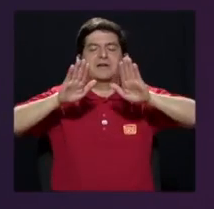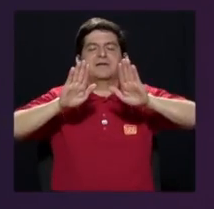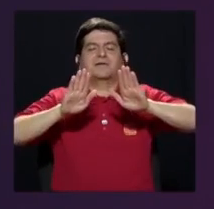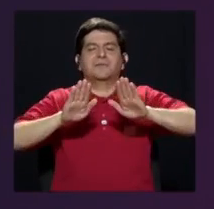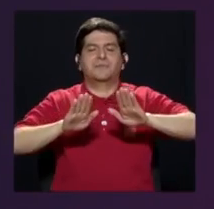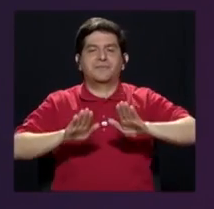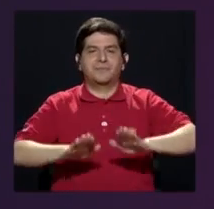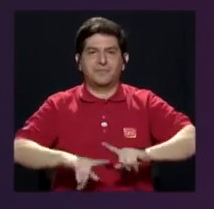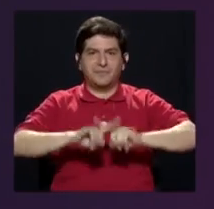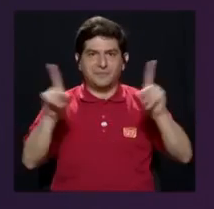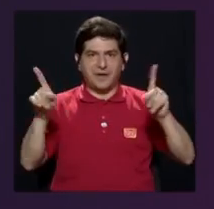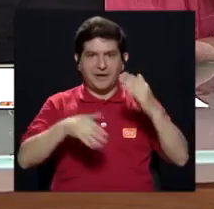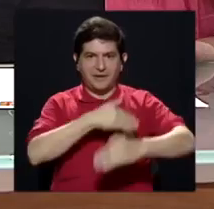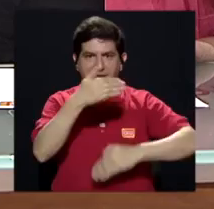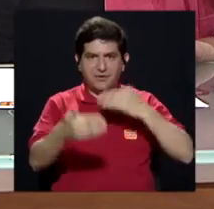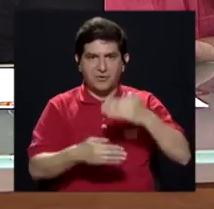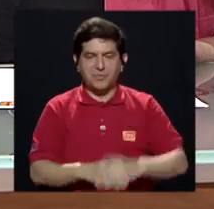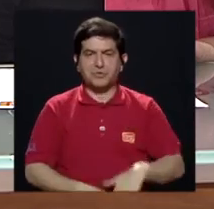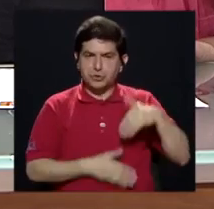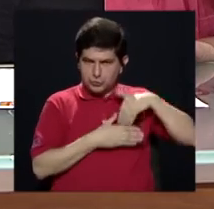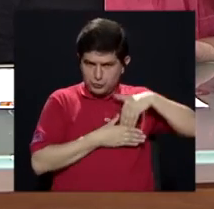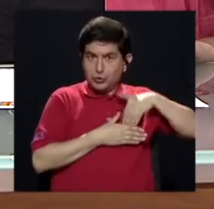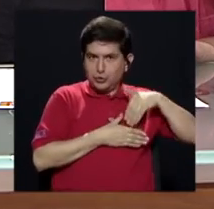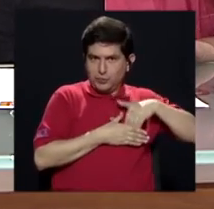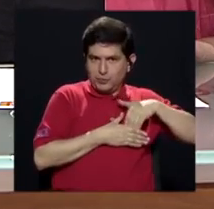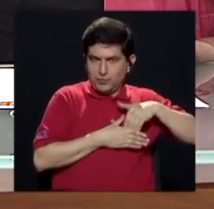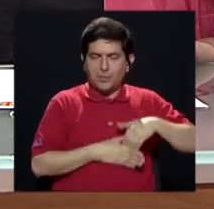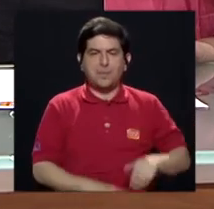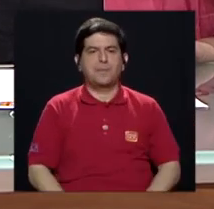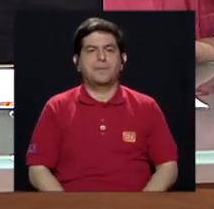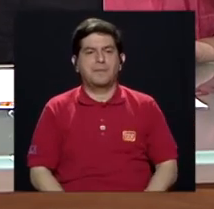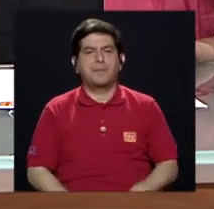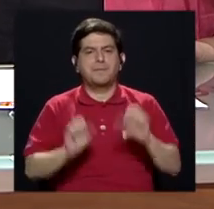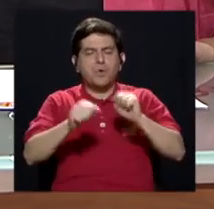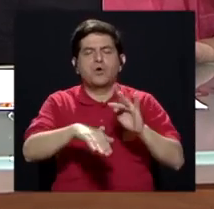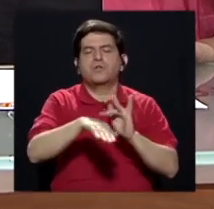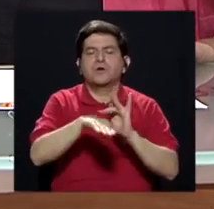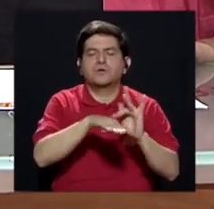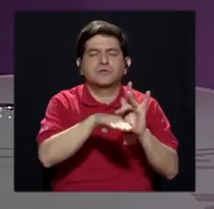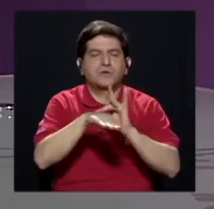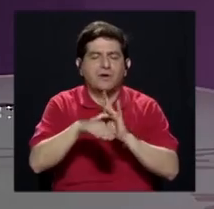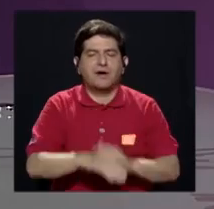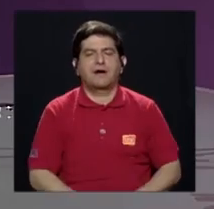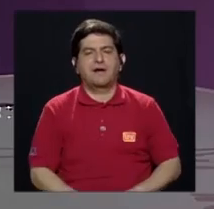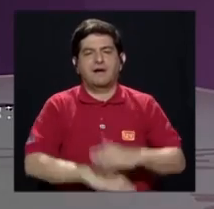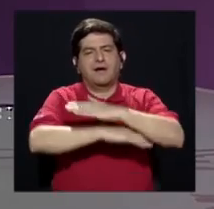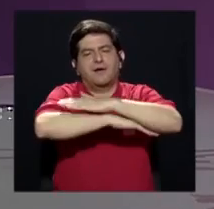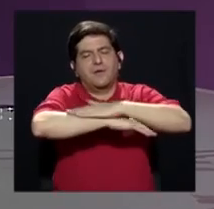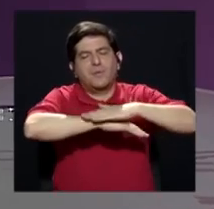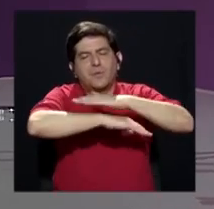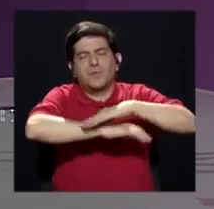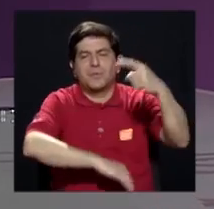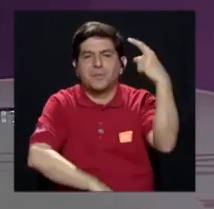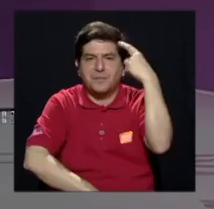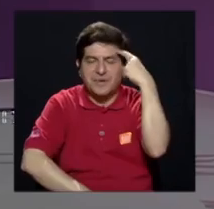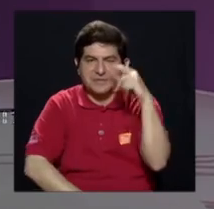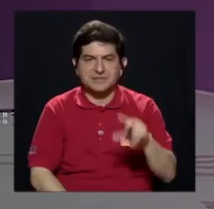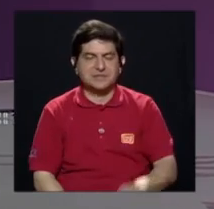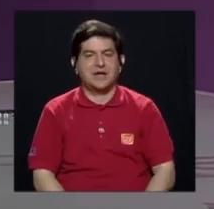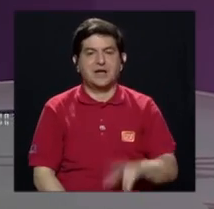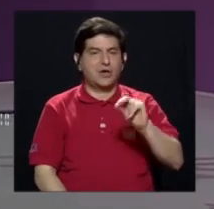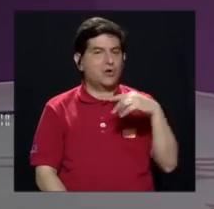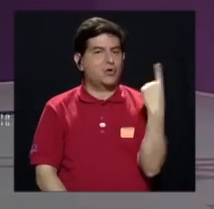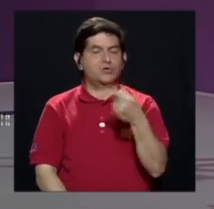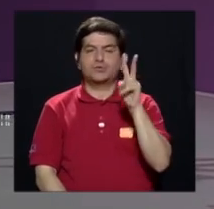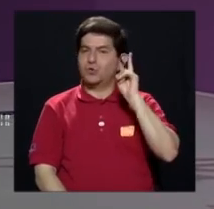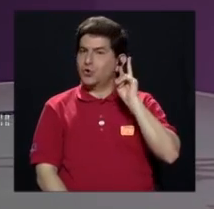pero ya en un proceso de intimidad que les permitan como tocarse acariciarse y pensar en que ya no somos todos